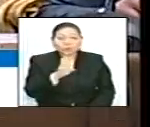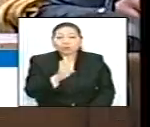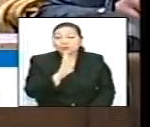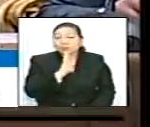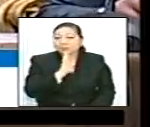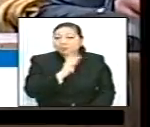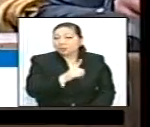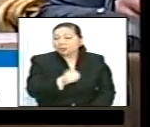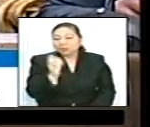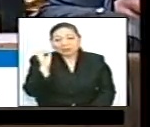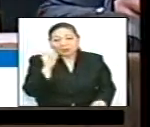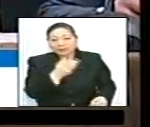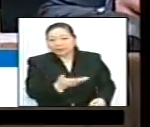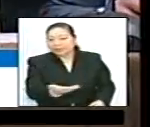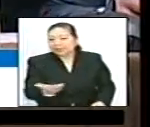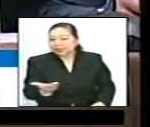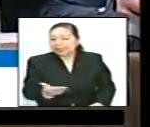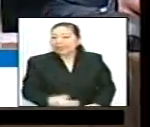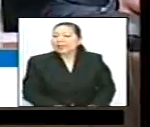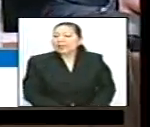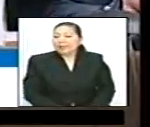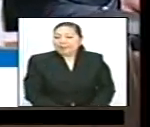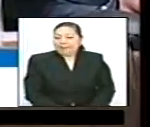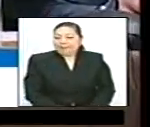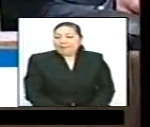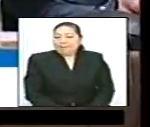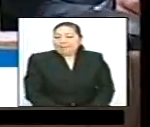comentarios, sugerencias y pedidos. Congresista,